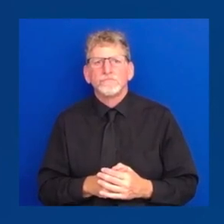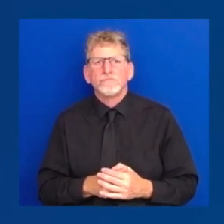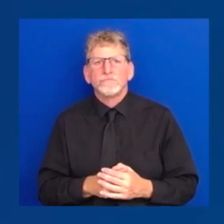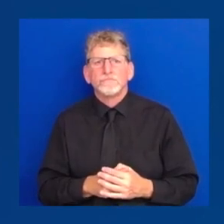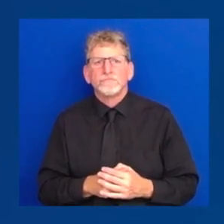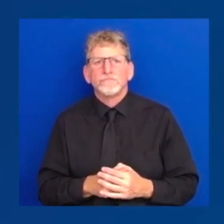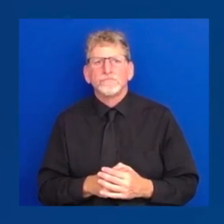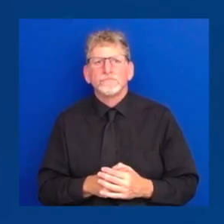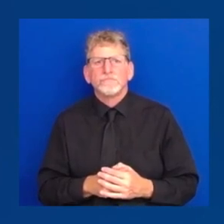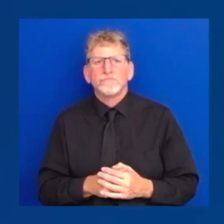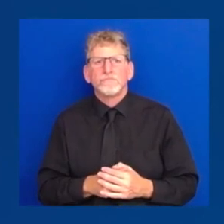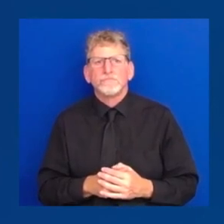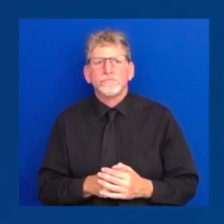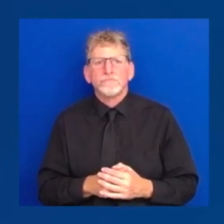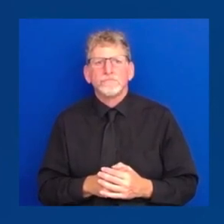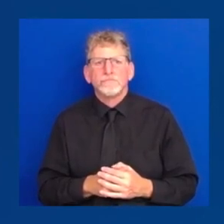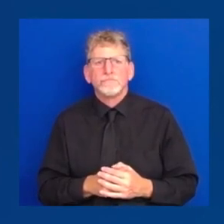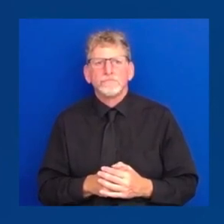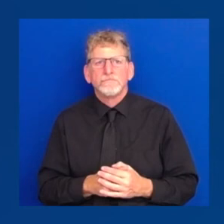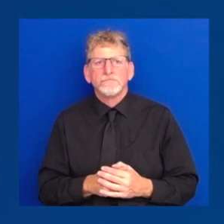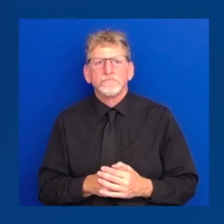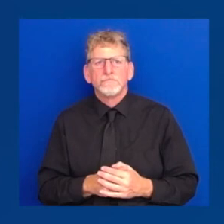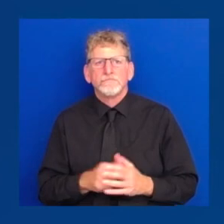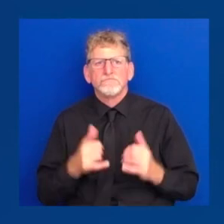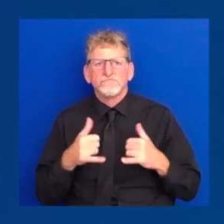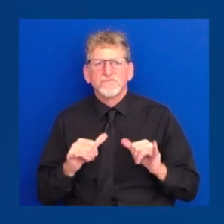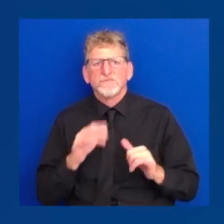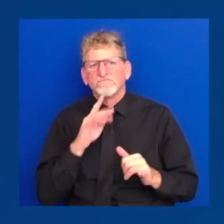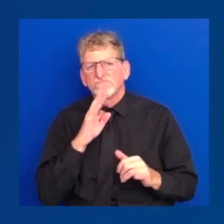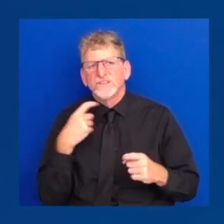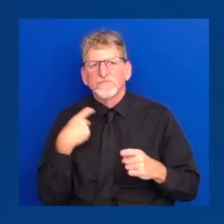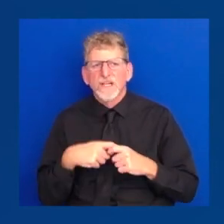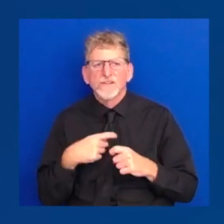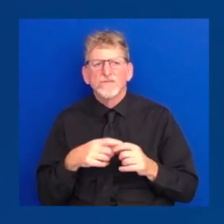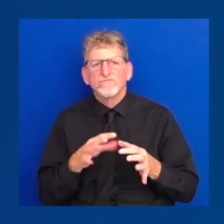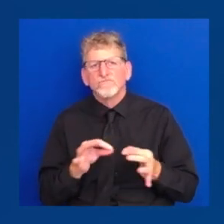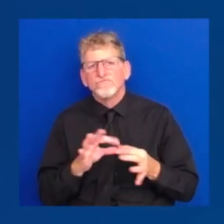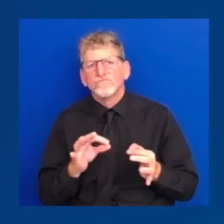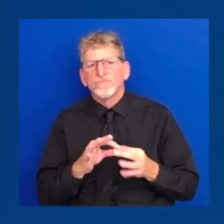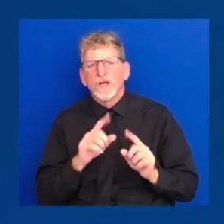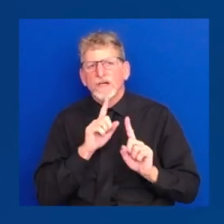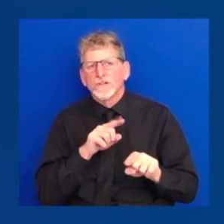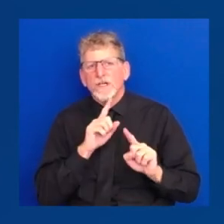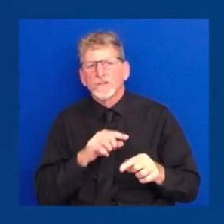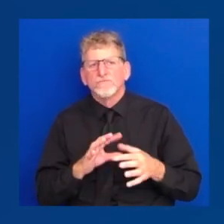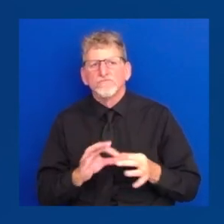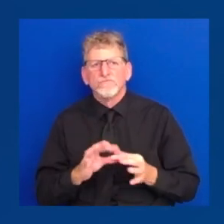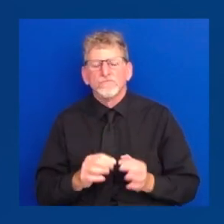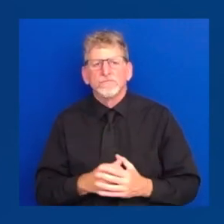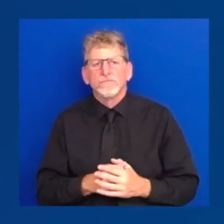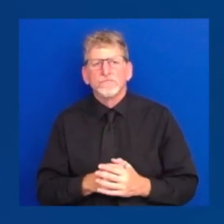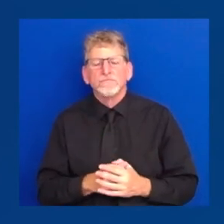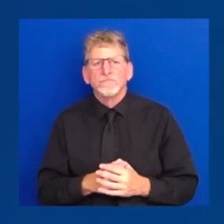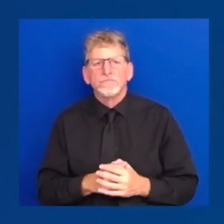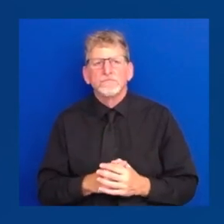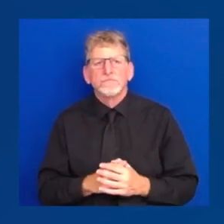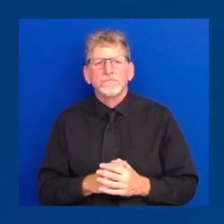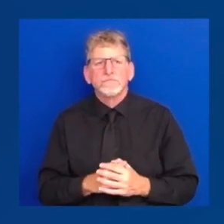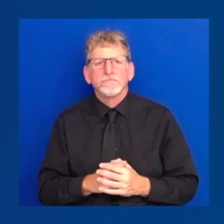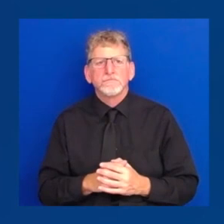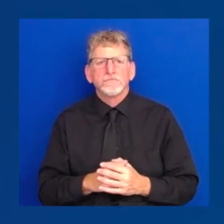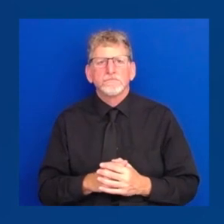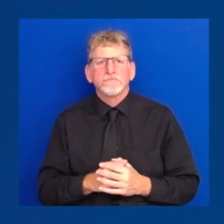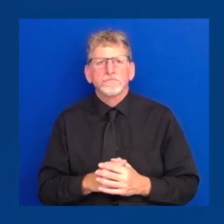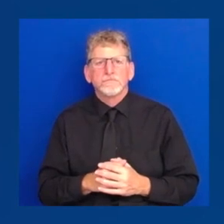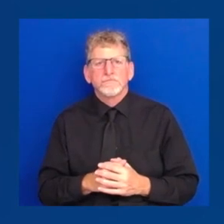brindando máscaras y acceso a las pruebas caseras para la gente que necesita saber cómo están.